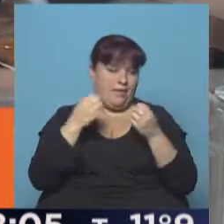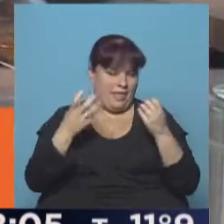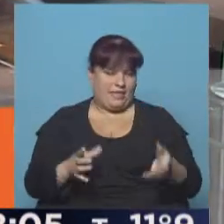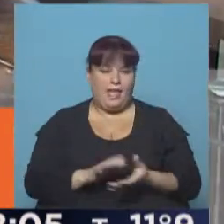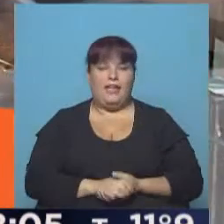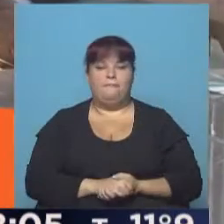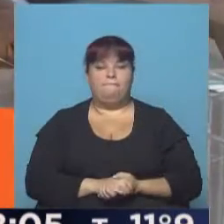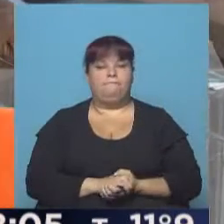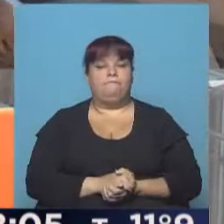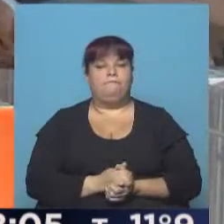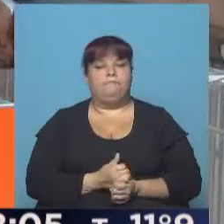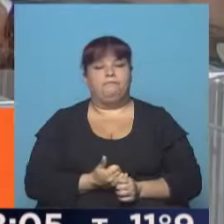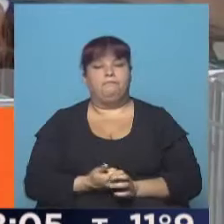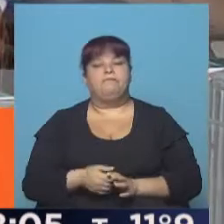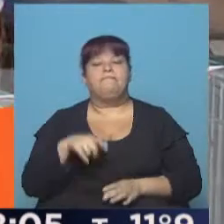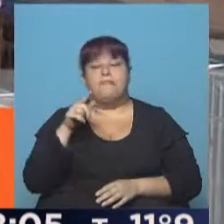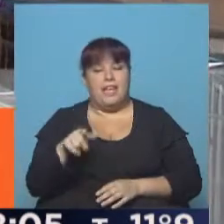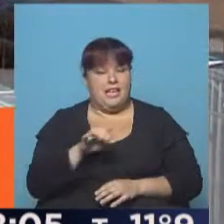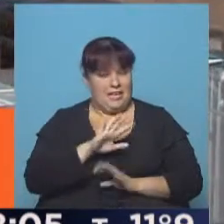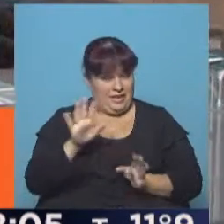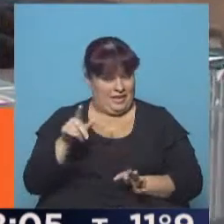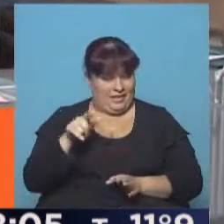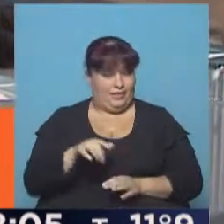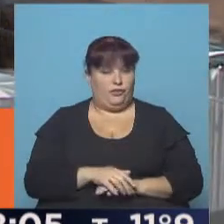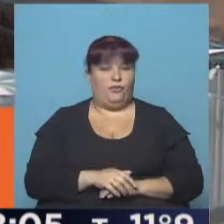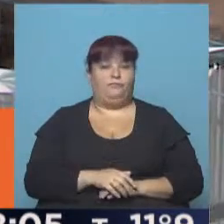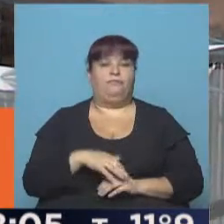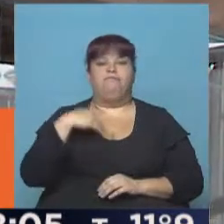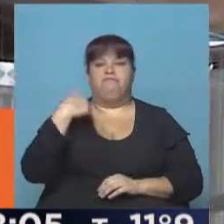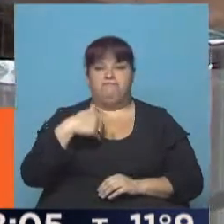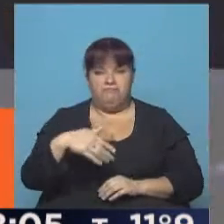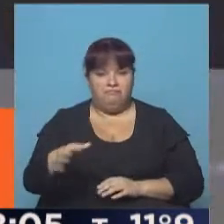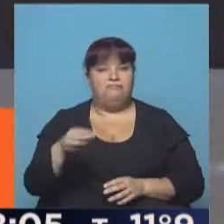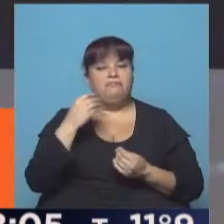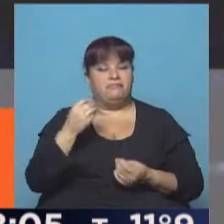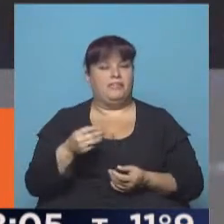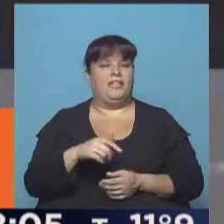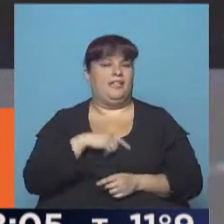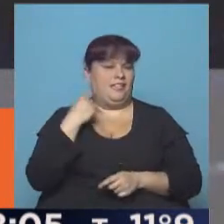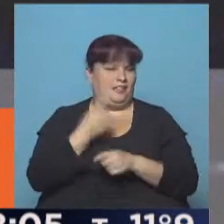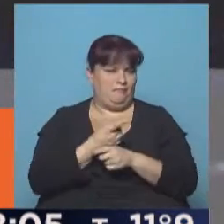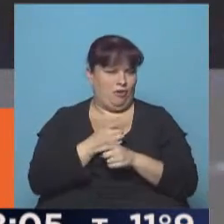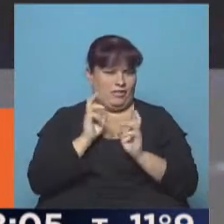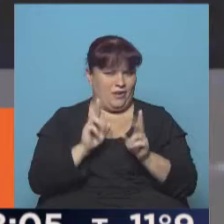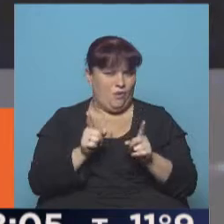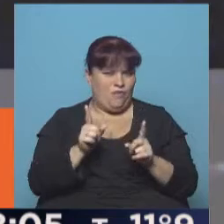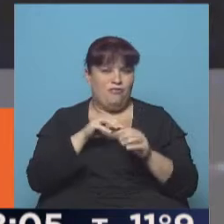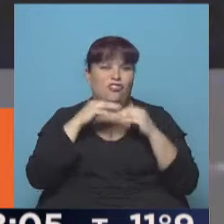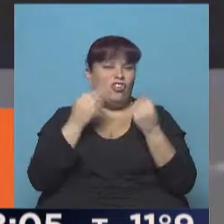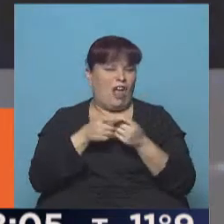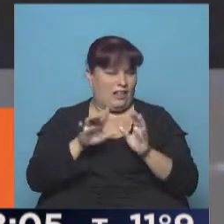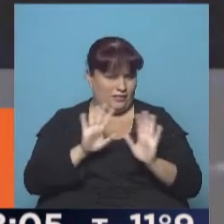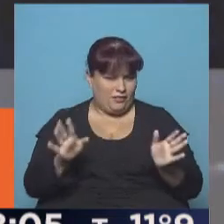misma. Dada esta situación, que al poco tiempo se vio que era imposible de sostener sin esos